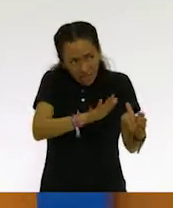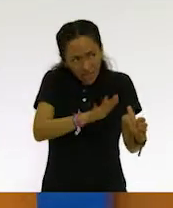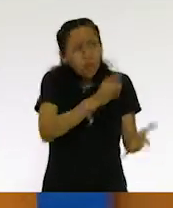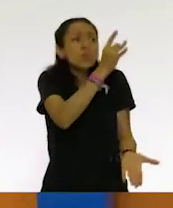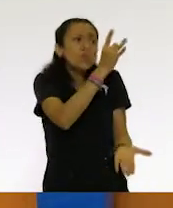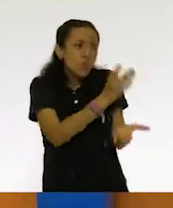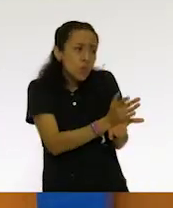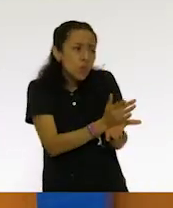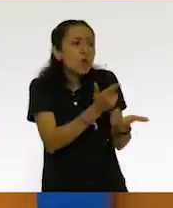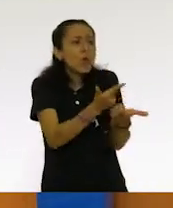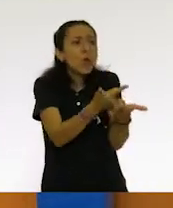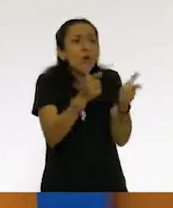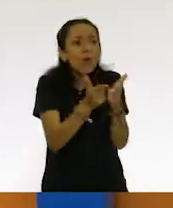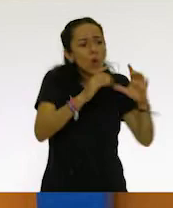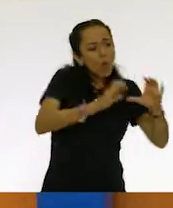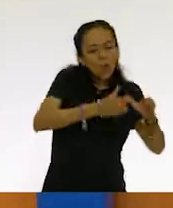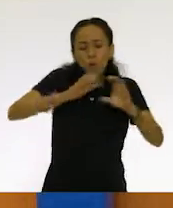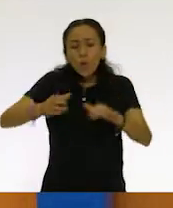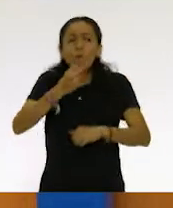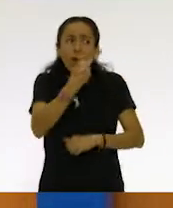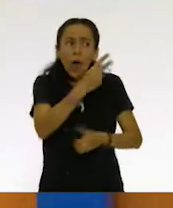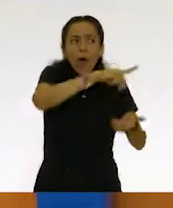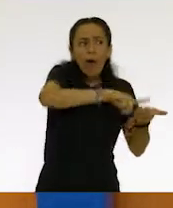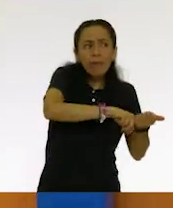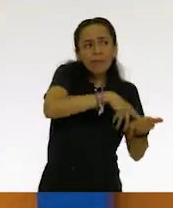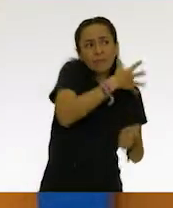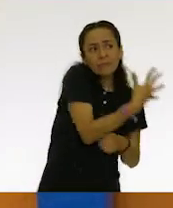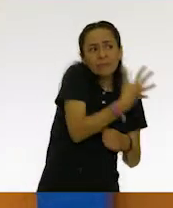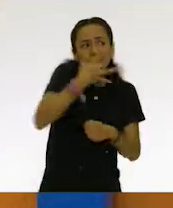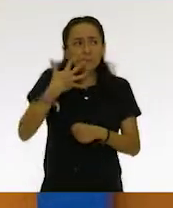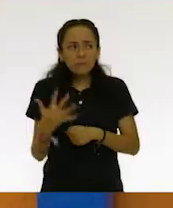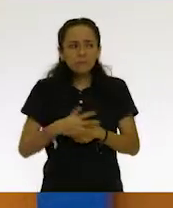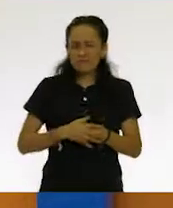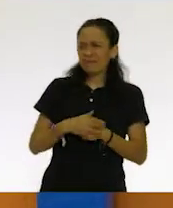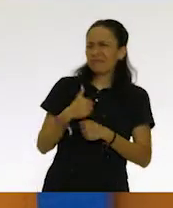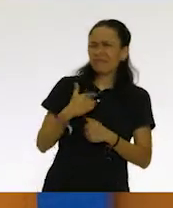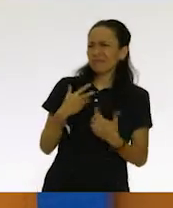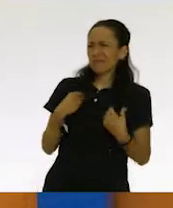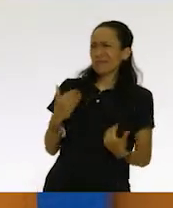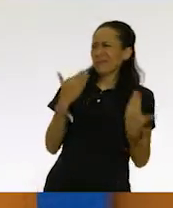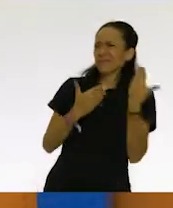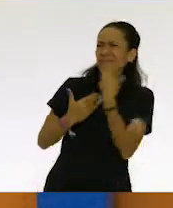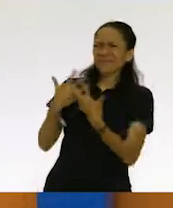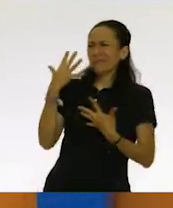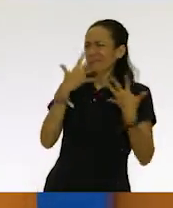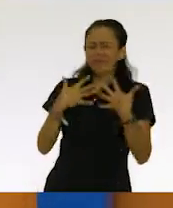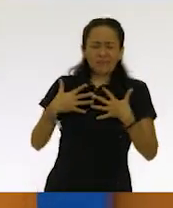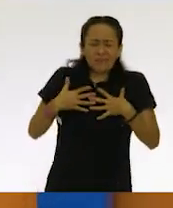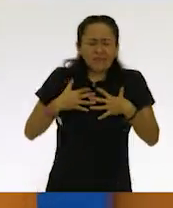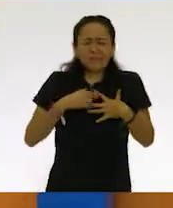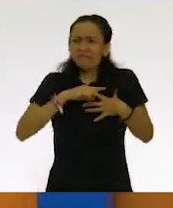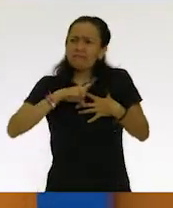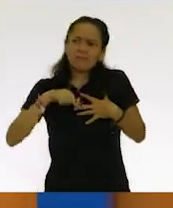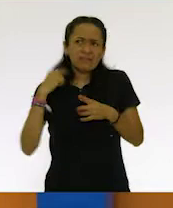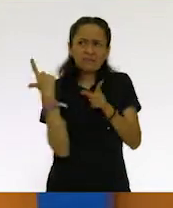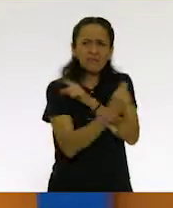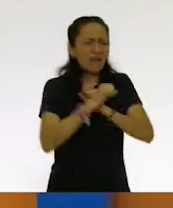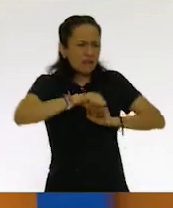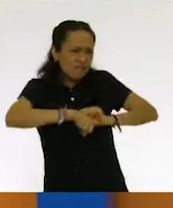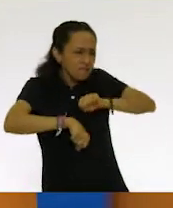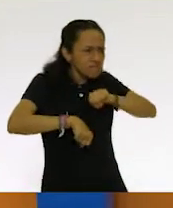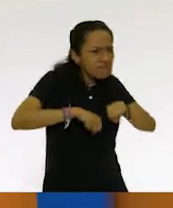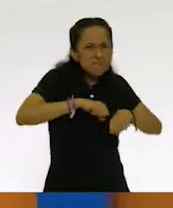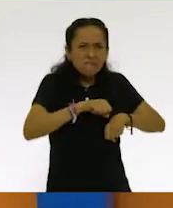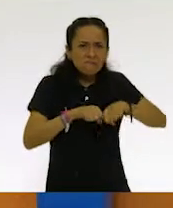Confundido, el lobo Gong Gong se va a pensar en el arroyo y con unas piedritas cuenta